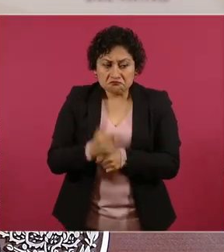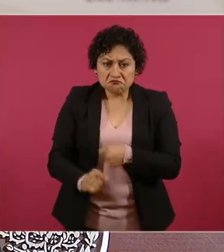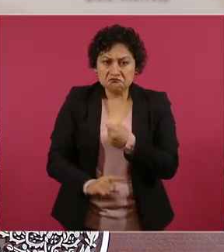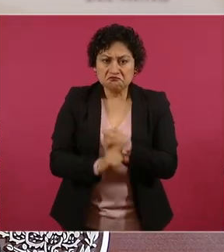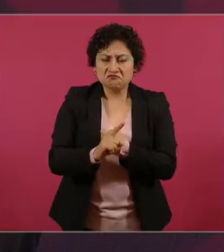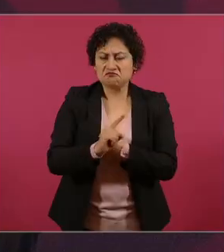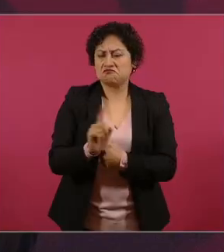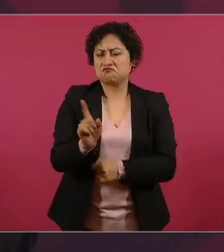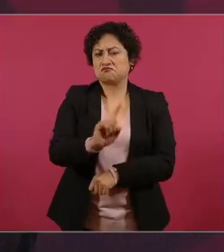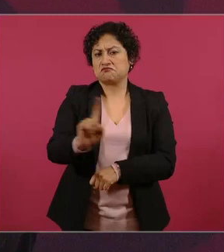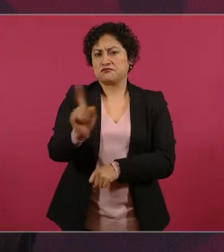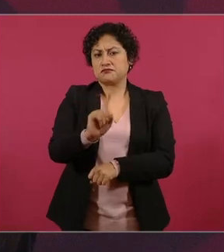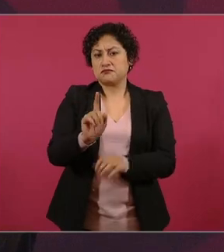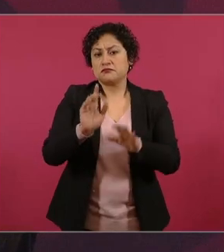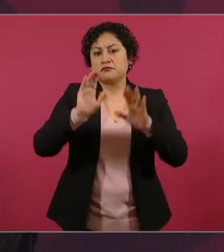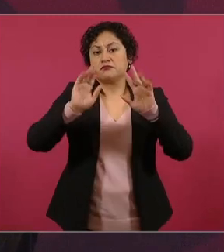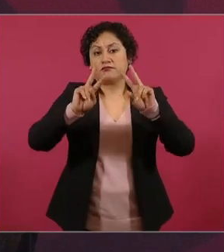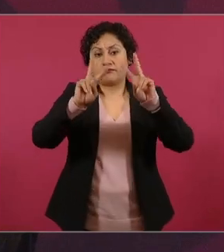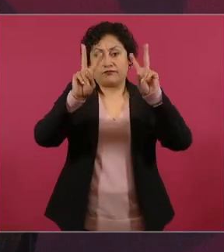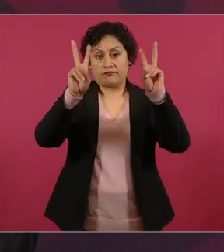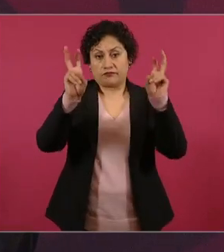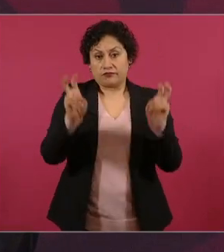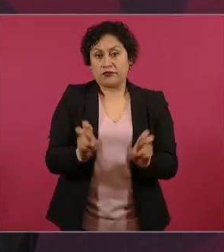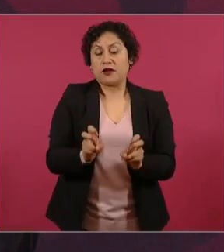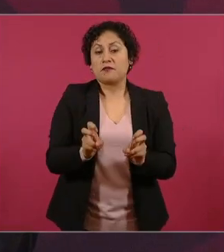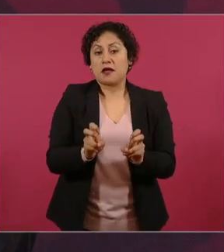lo mismo, vamos a ir